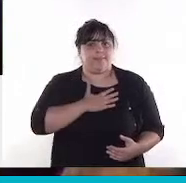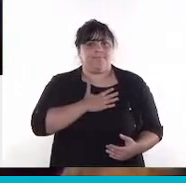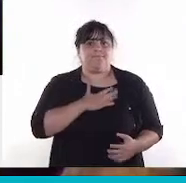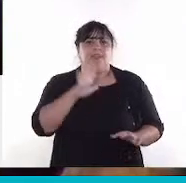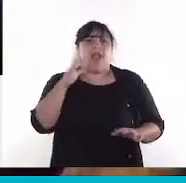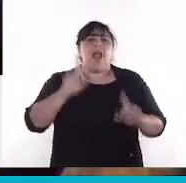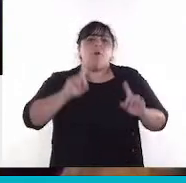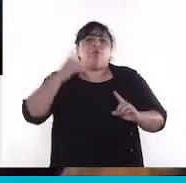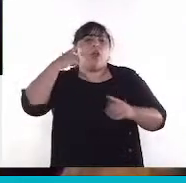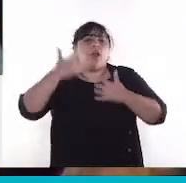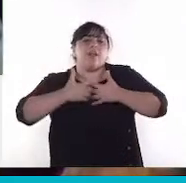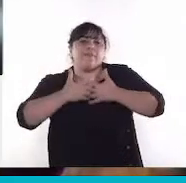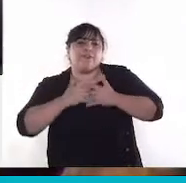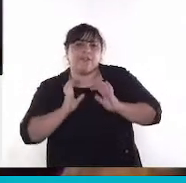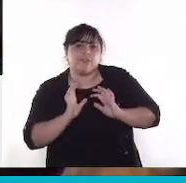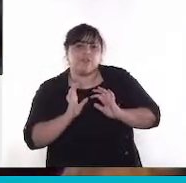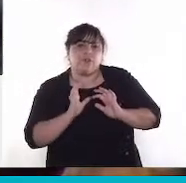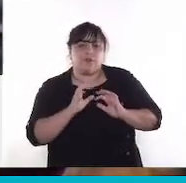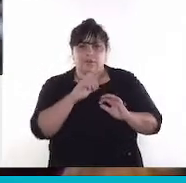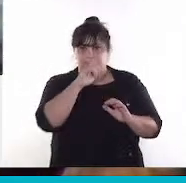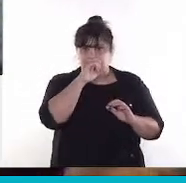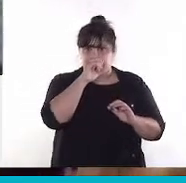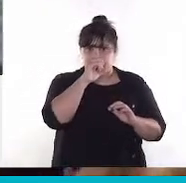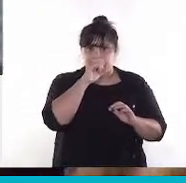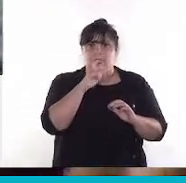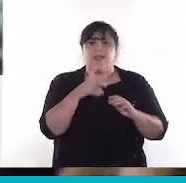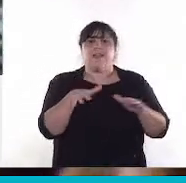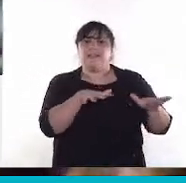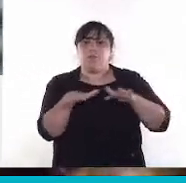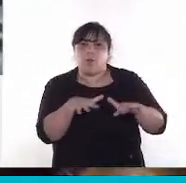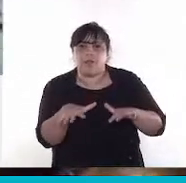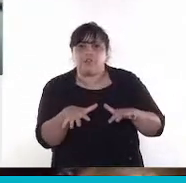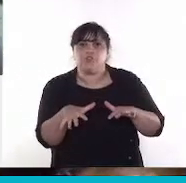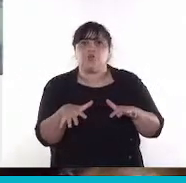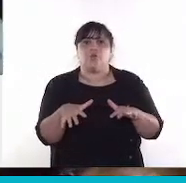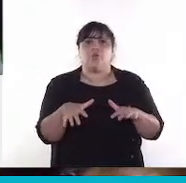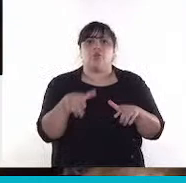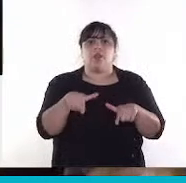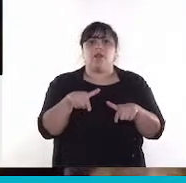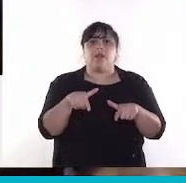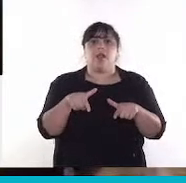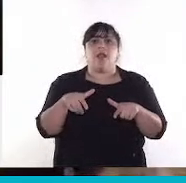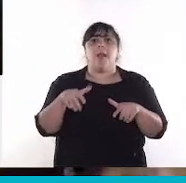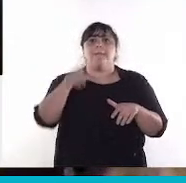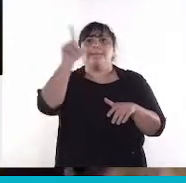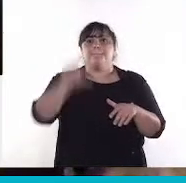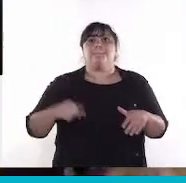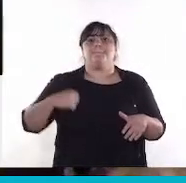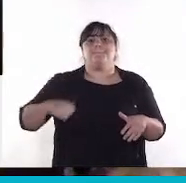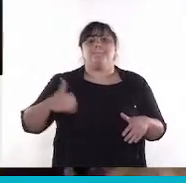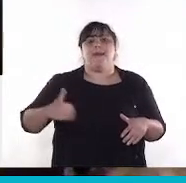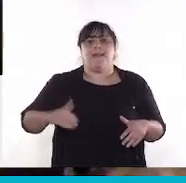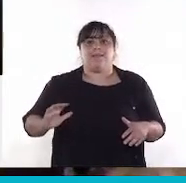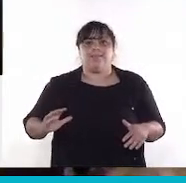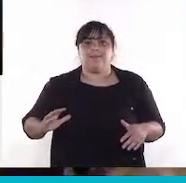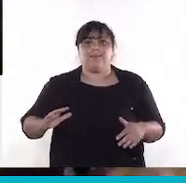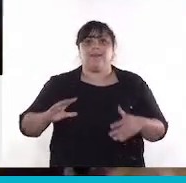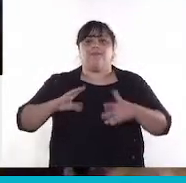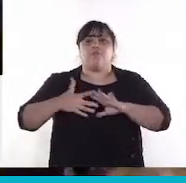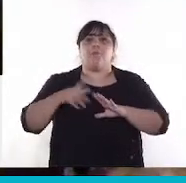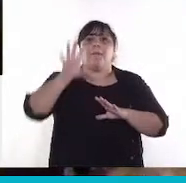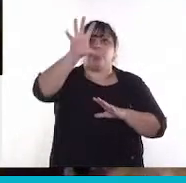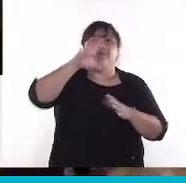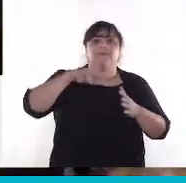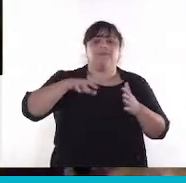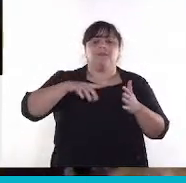reflexiones sobre la situación que está atravesando nuestro país y la provincia de Buenos